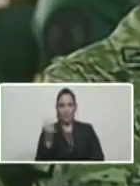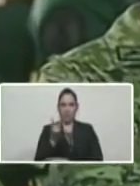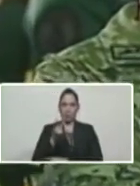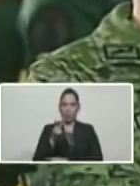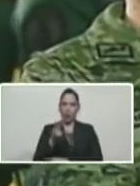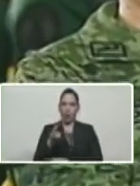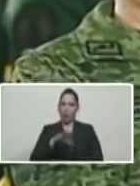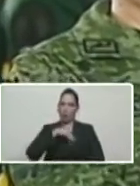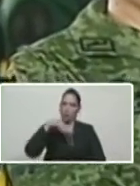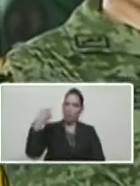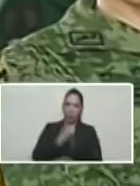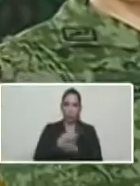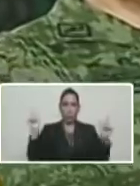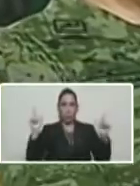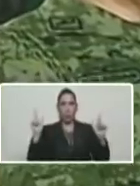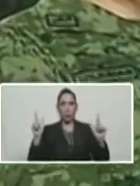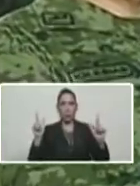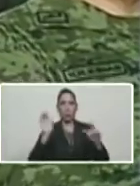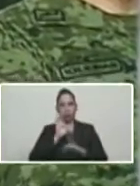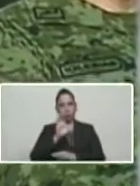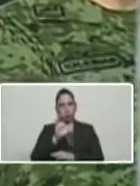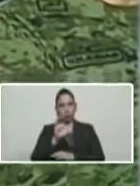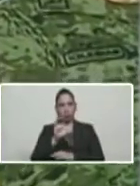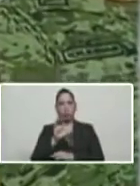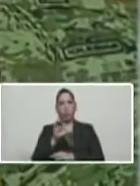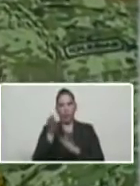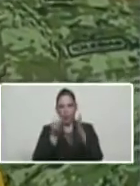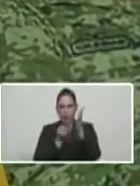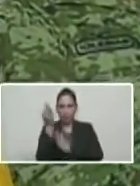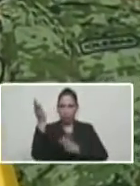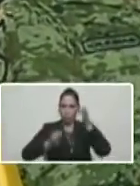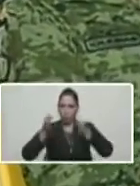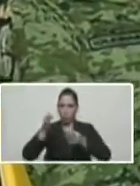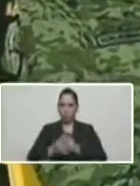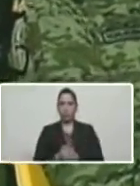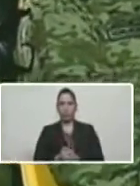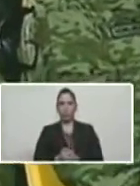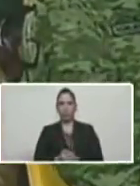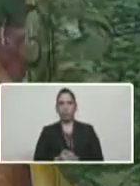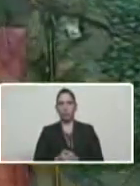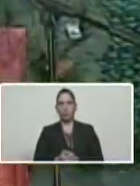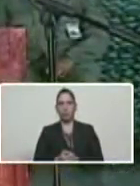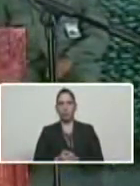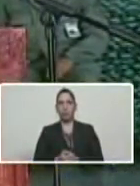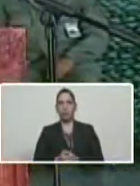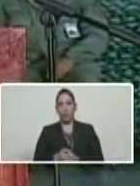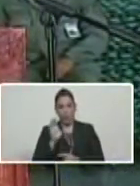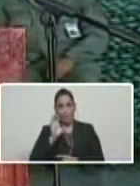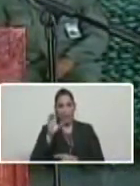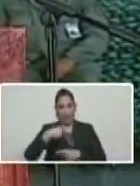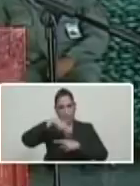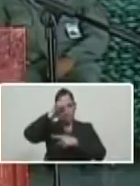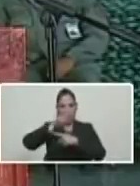libertario con una nación elevada de sacrificio y de lealtad, que son valientes y que la patria es primero.